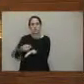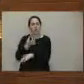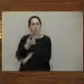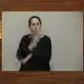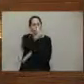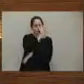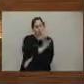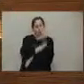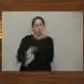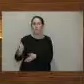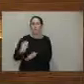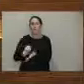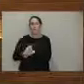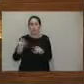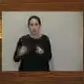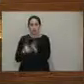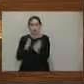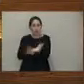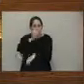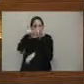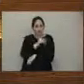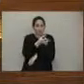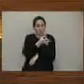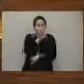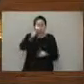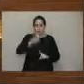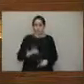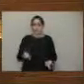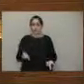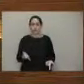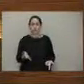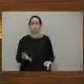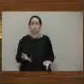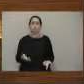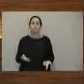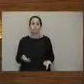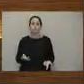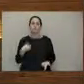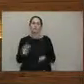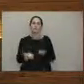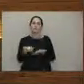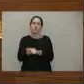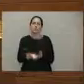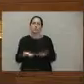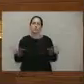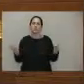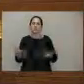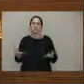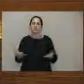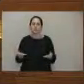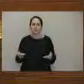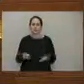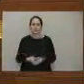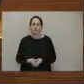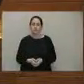deuda que desconocían que se estaba generando. Y, por lo tanto, lo que sí solicitamos es